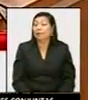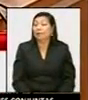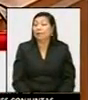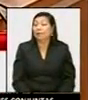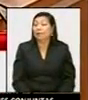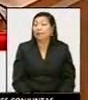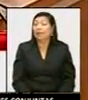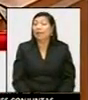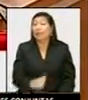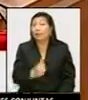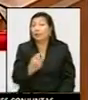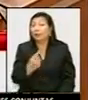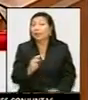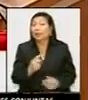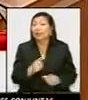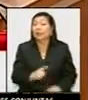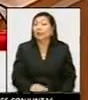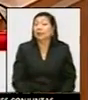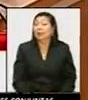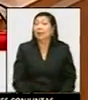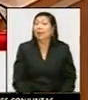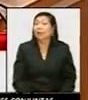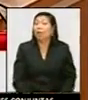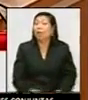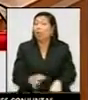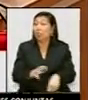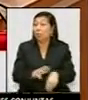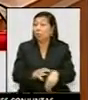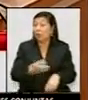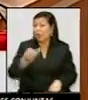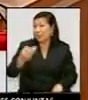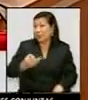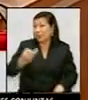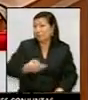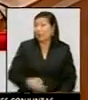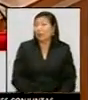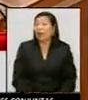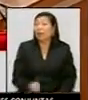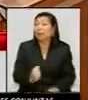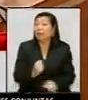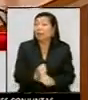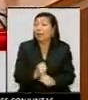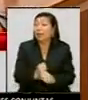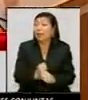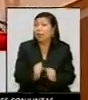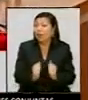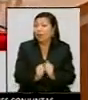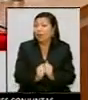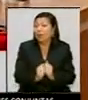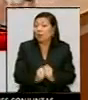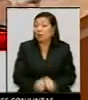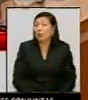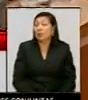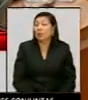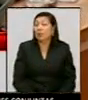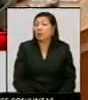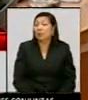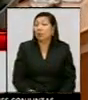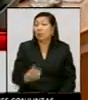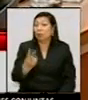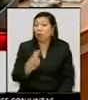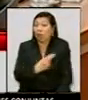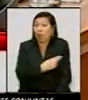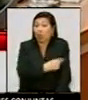una legislación que permita a los médicos especialistas trabajar en